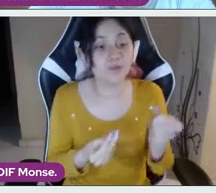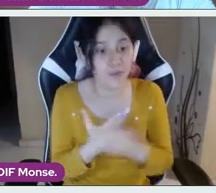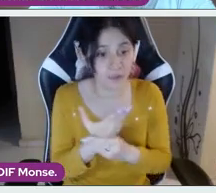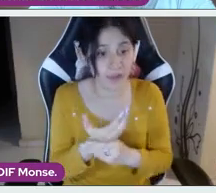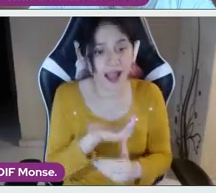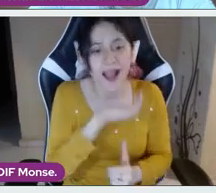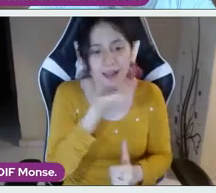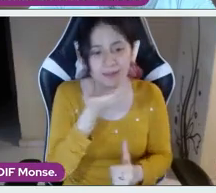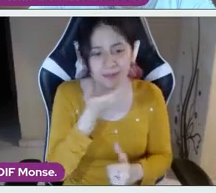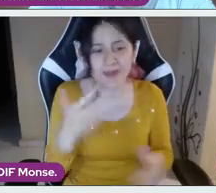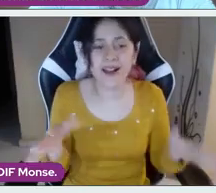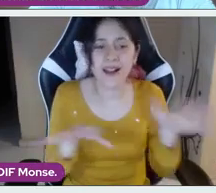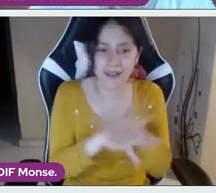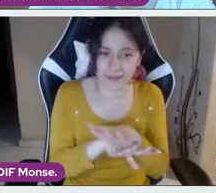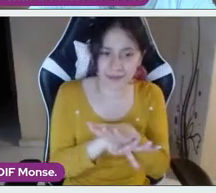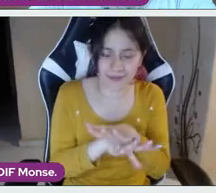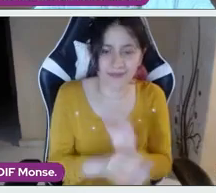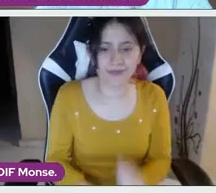a lo mejor